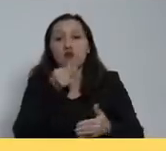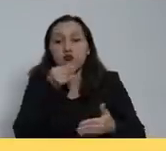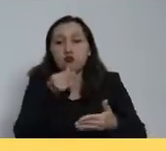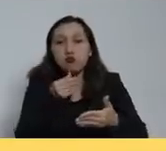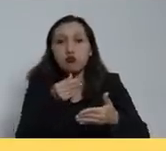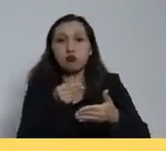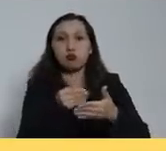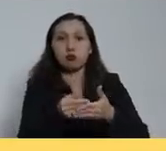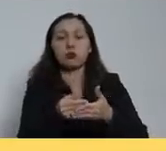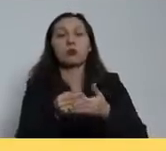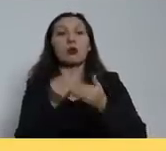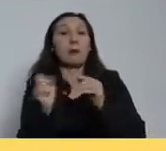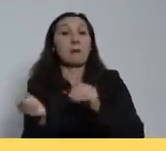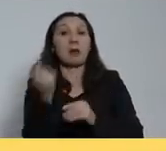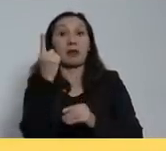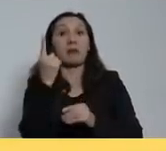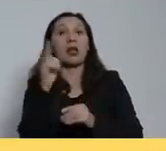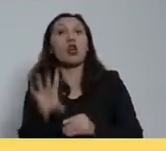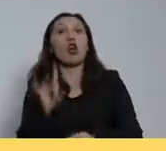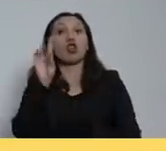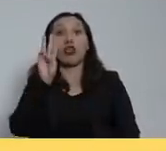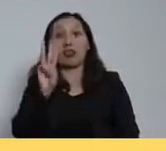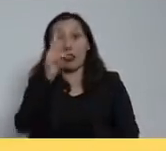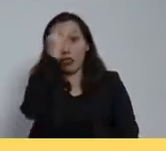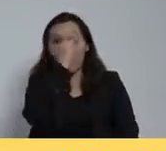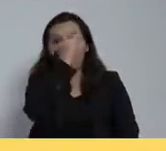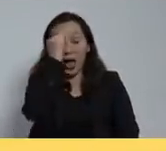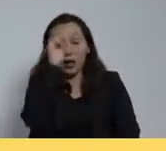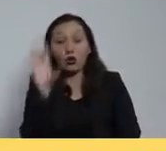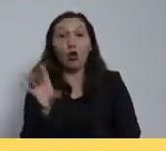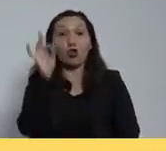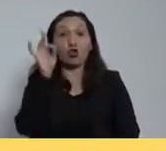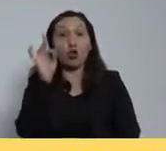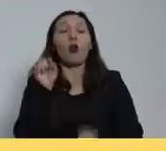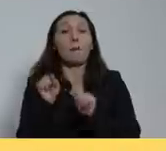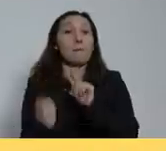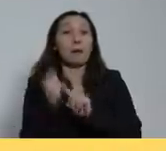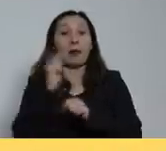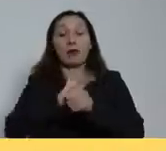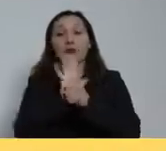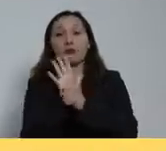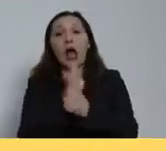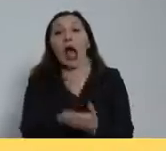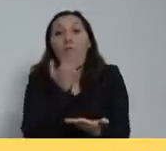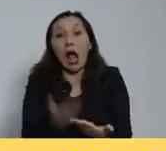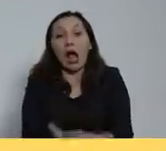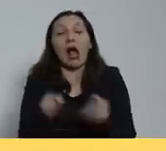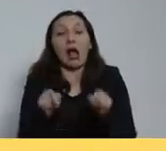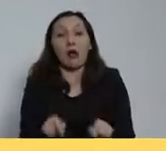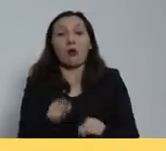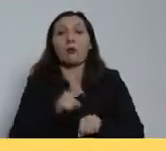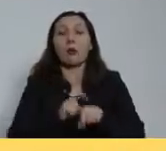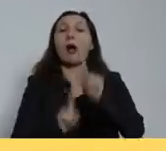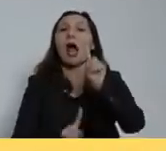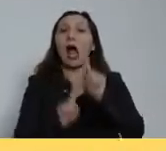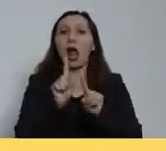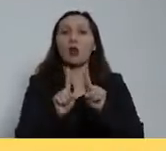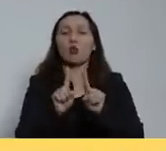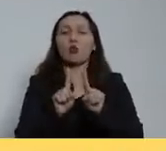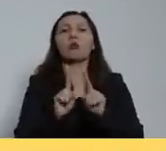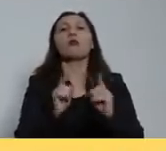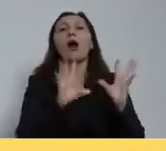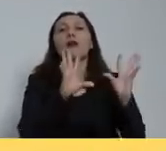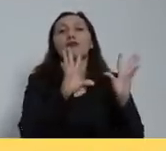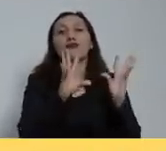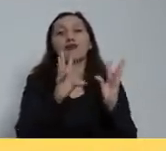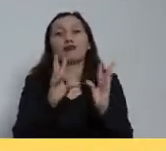ya, dado el primer caso del día 3 de marzo, a el momento en que están empezando algunos casos a